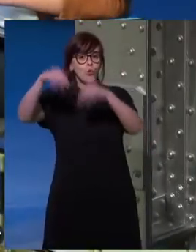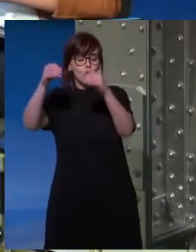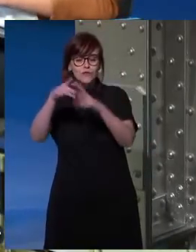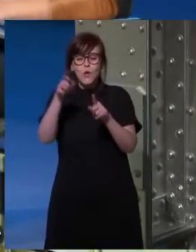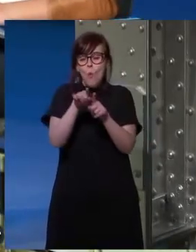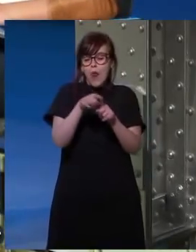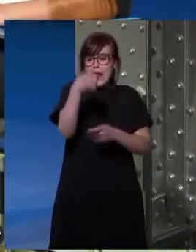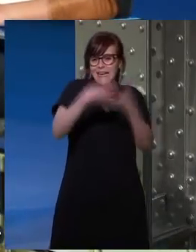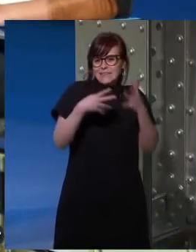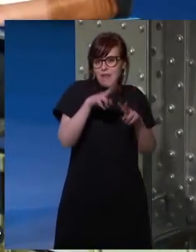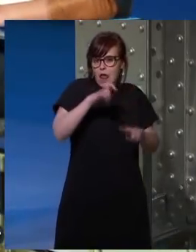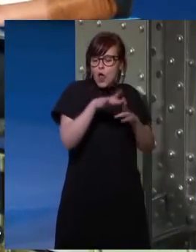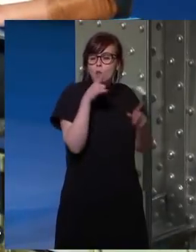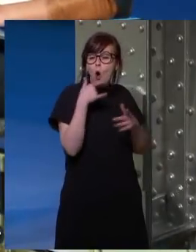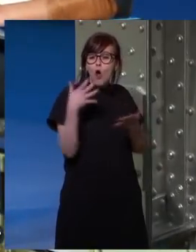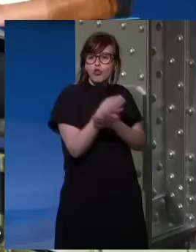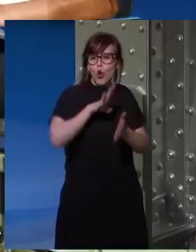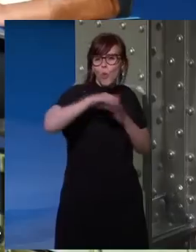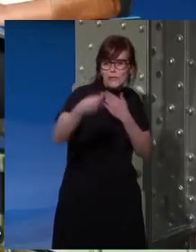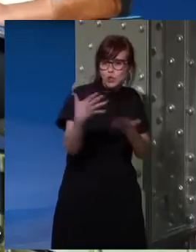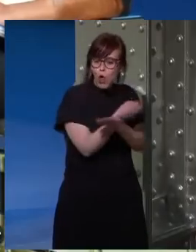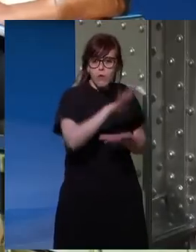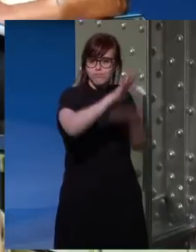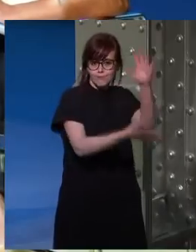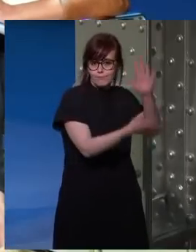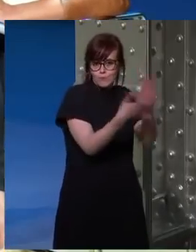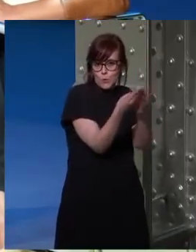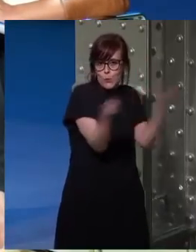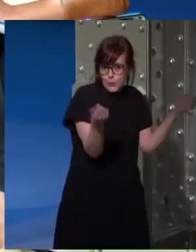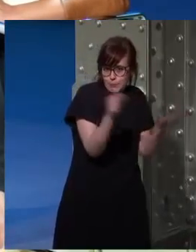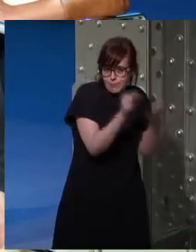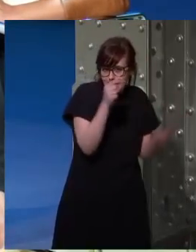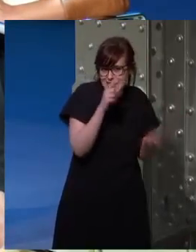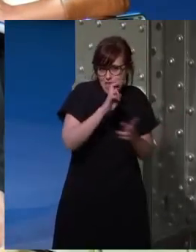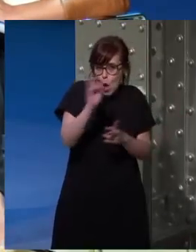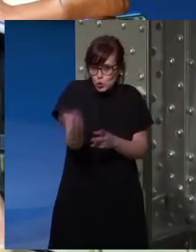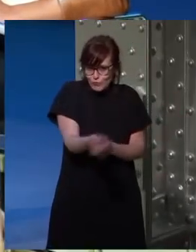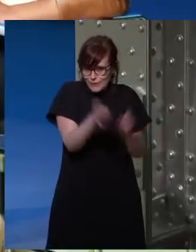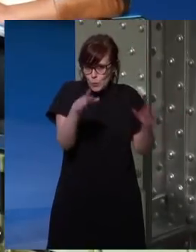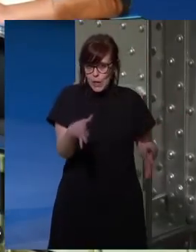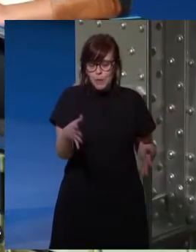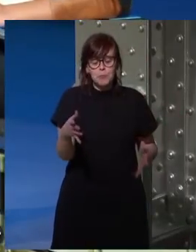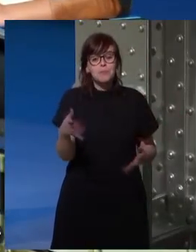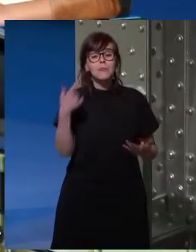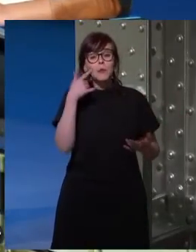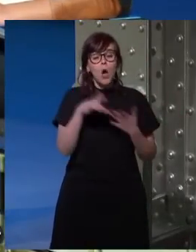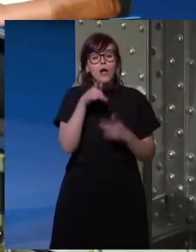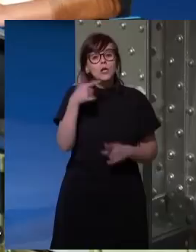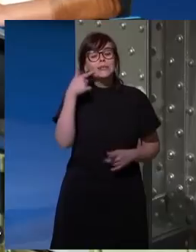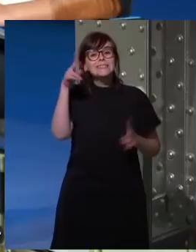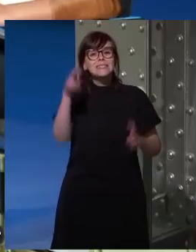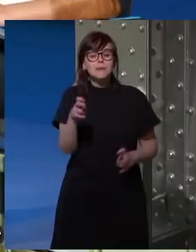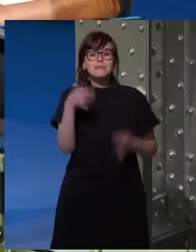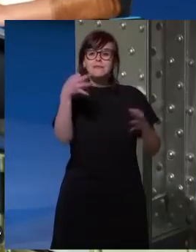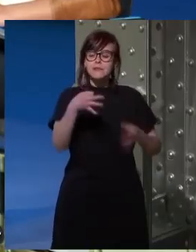dijo, quemad todo lo que haya de ella, ¿no? Y con ella, como ella, pues, sucedió en muchas ocasiones. A mí siempre me han fascinado mucho las sin sombrero,